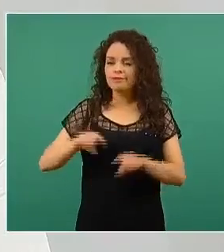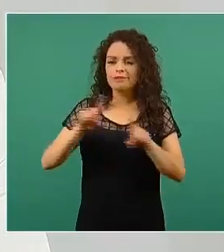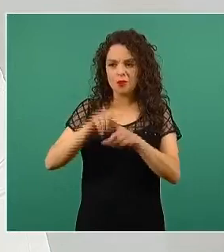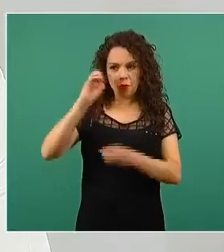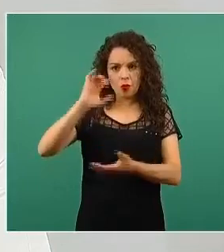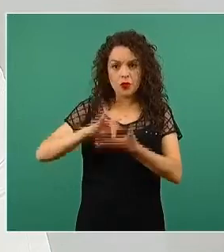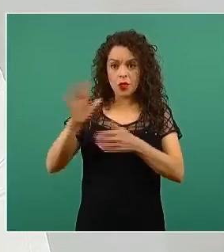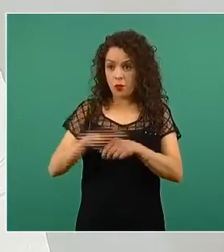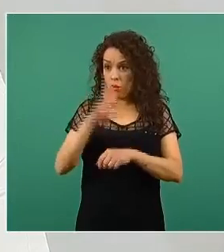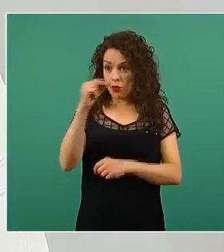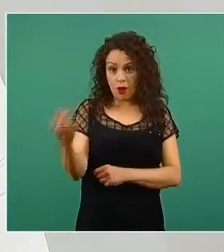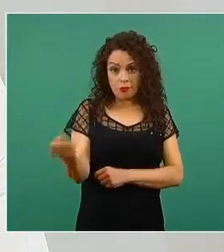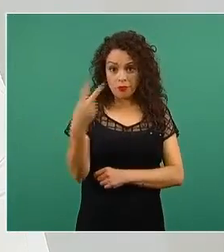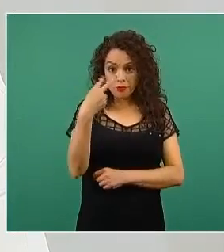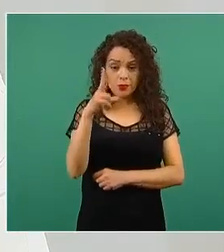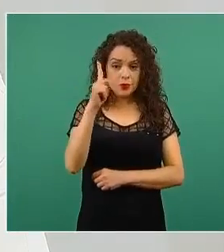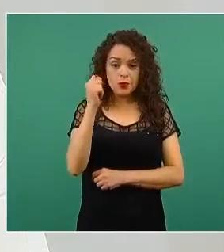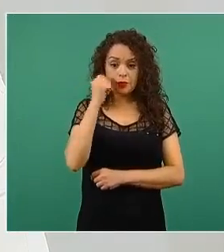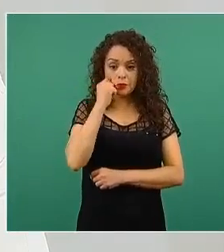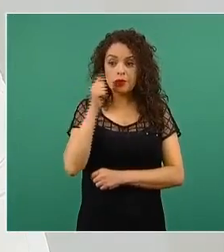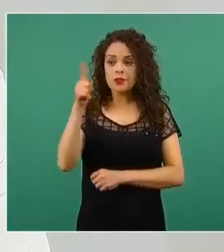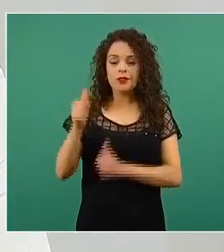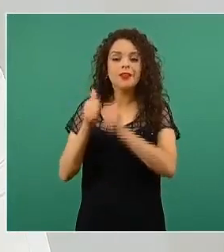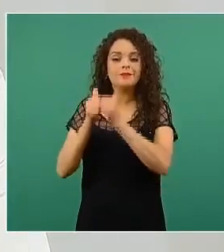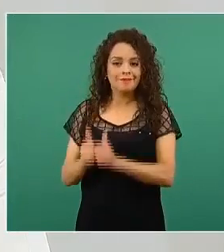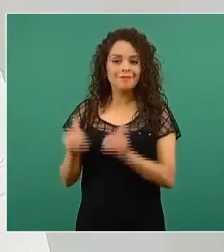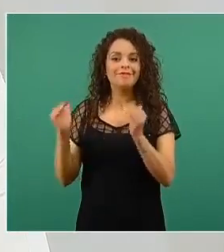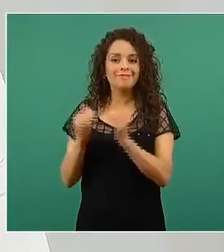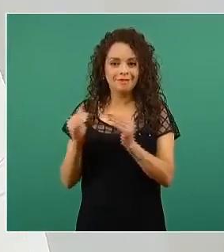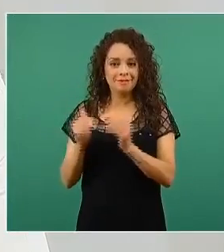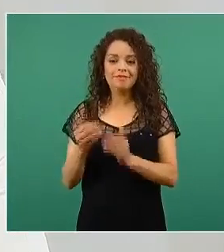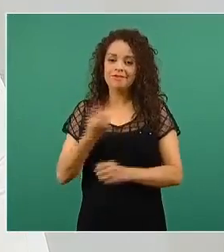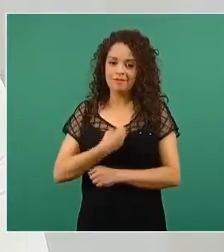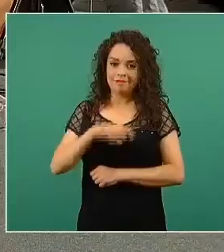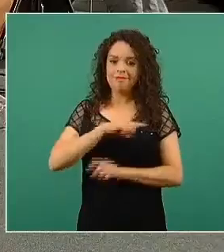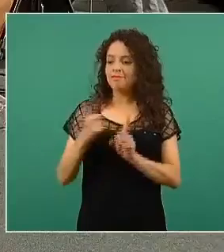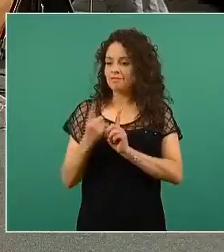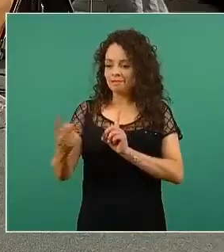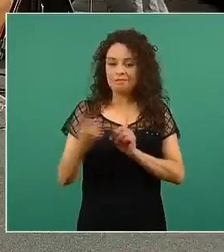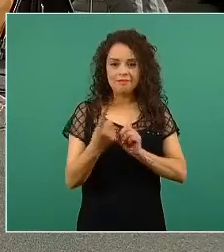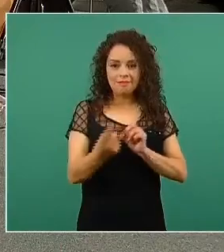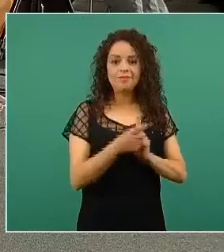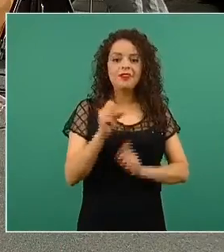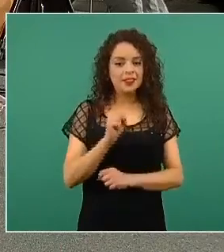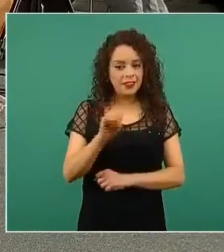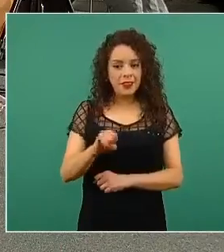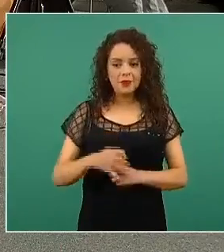visto, de cualquier forma se quedaron en casa y guardaron su sana distancia.